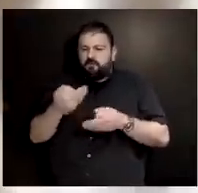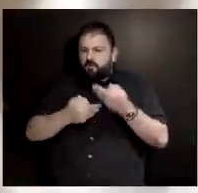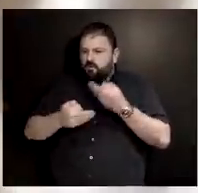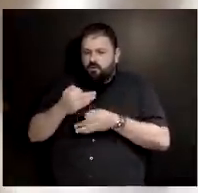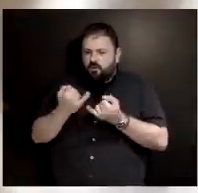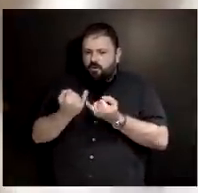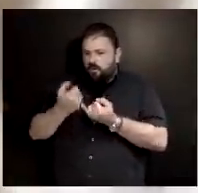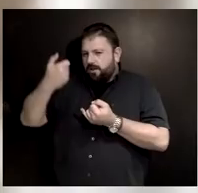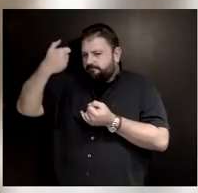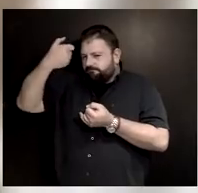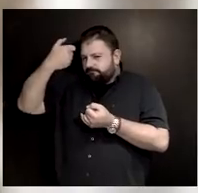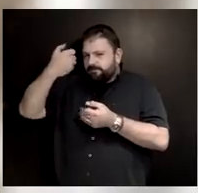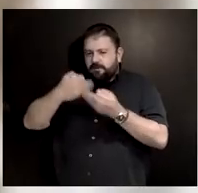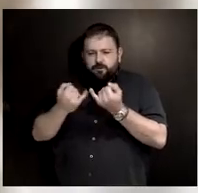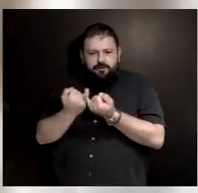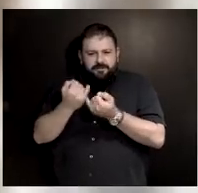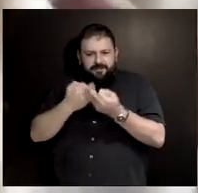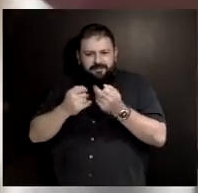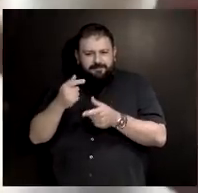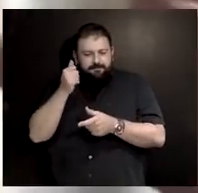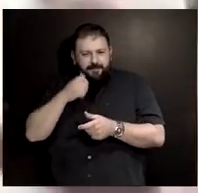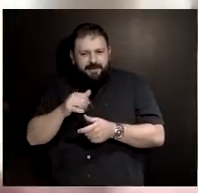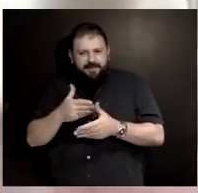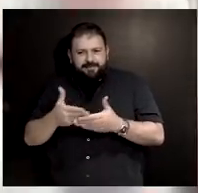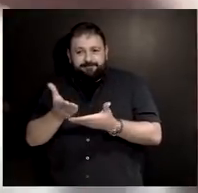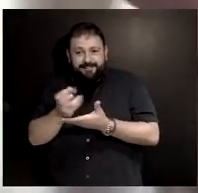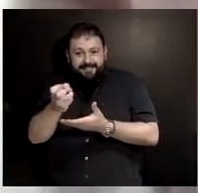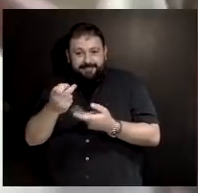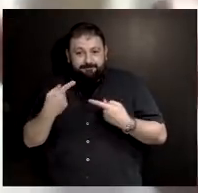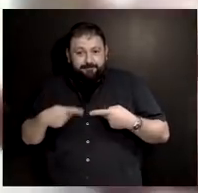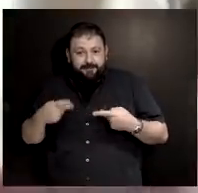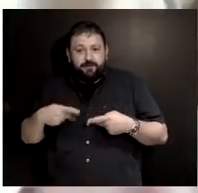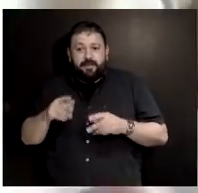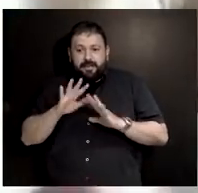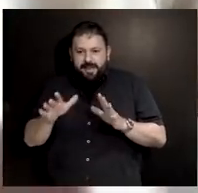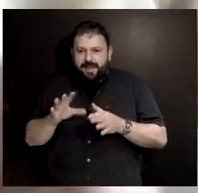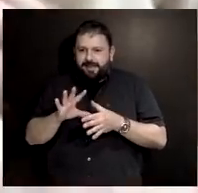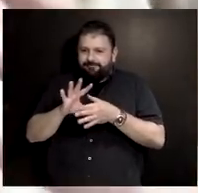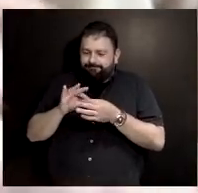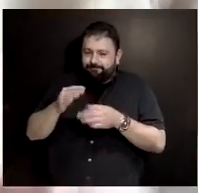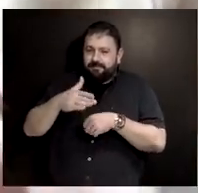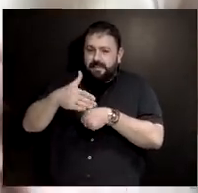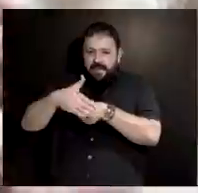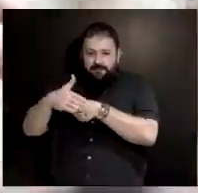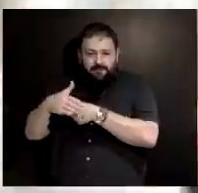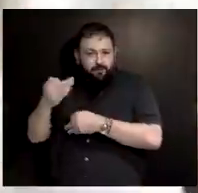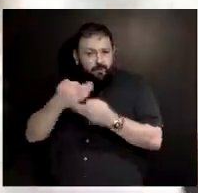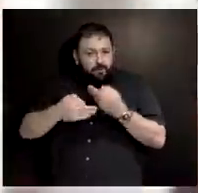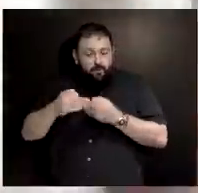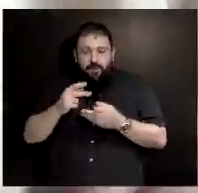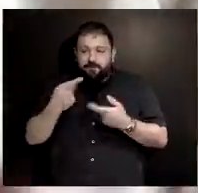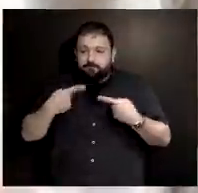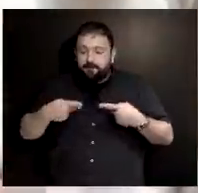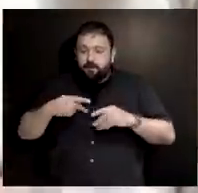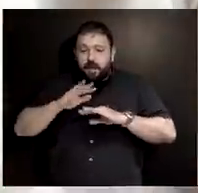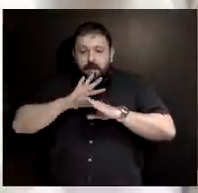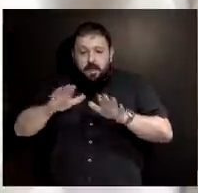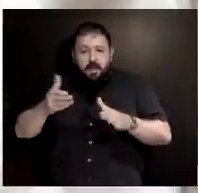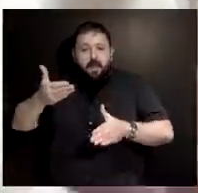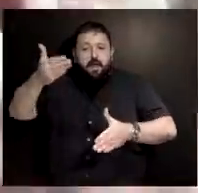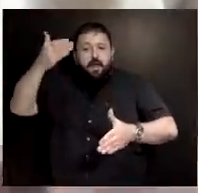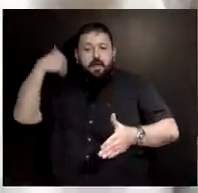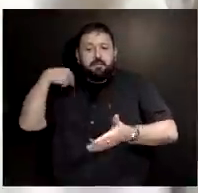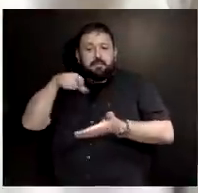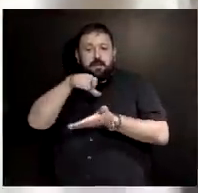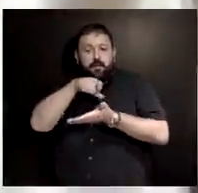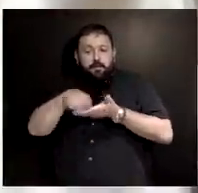estadio, 5,000. Muy importante, a esta gente que les decimos que ya tiene su boleto comprado de avión o ya rentó un camión y ya dio por